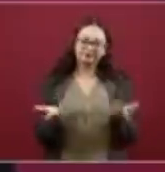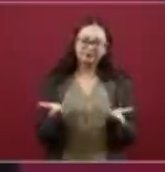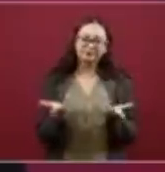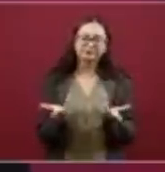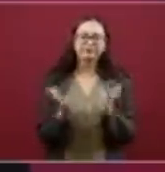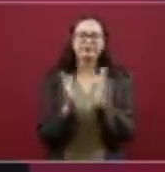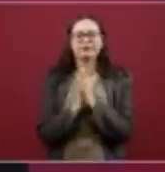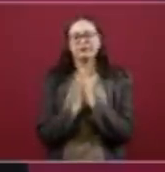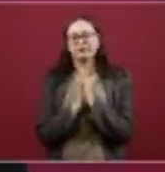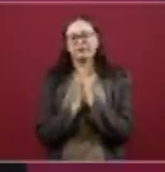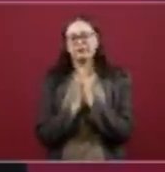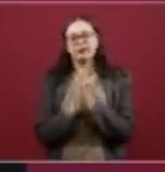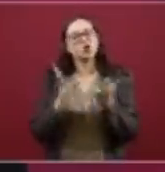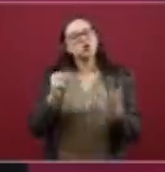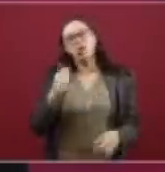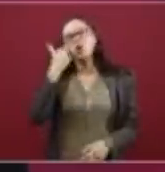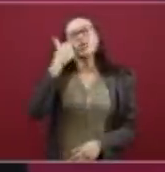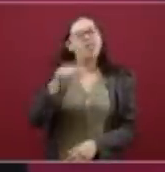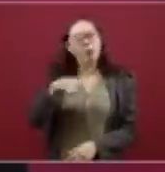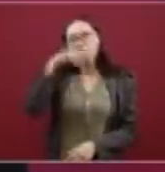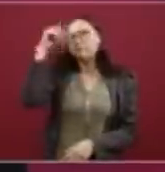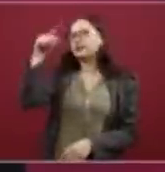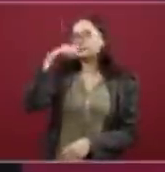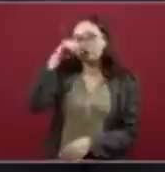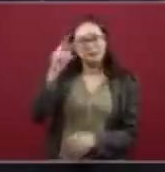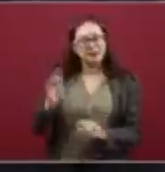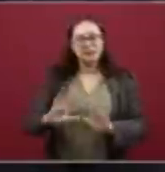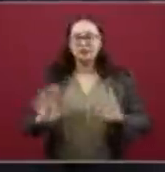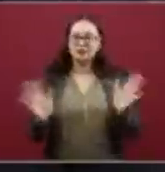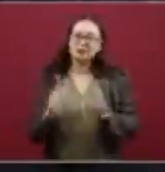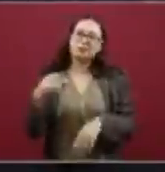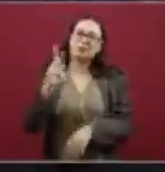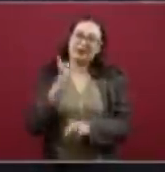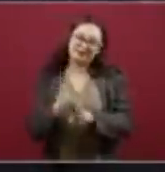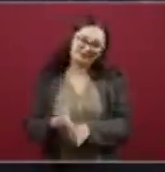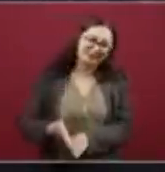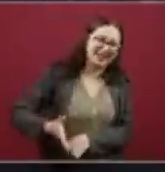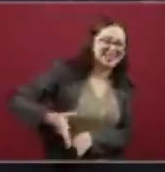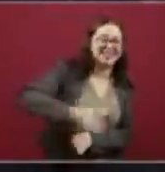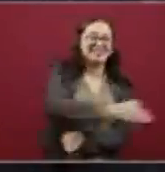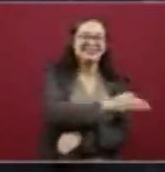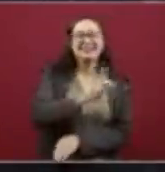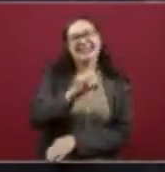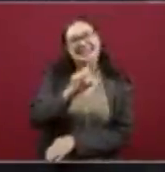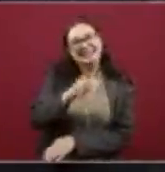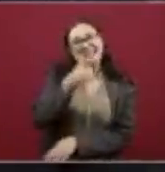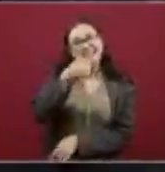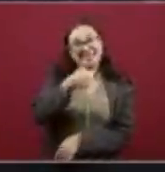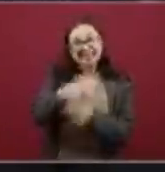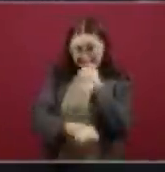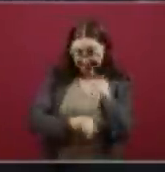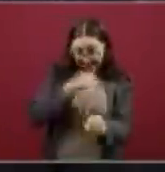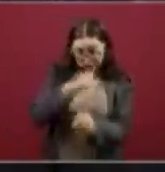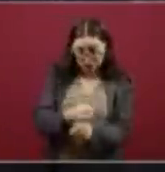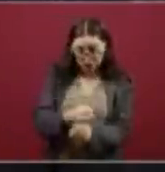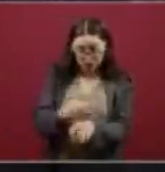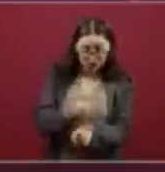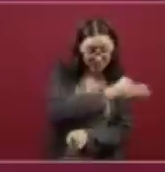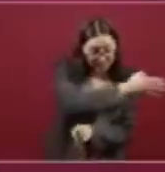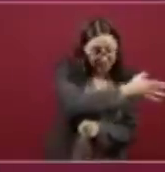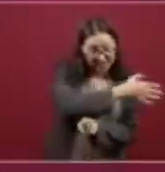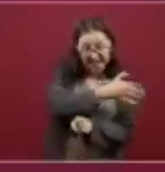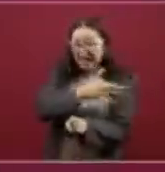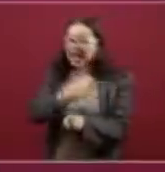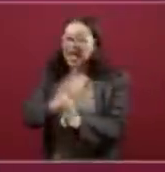no es para presumir, pero en 36 años nunca había aumentado el